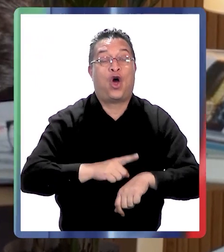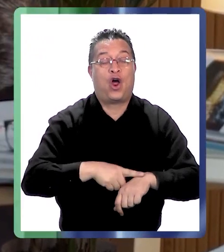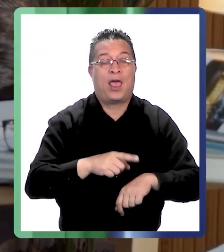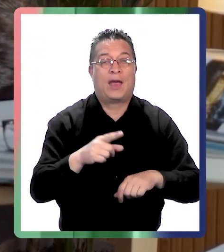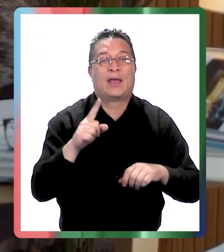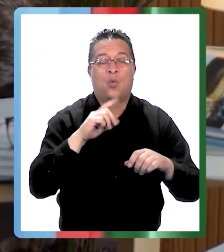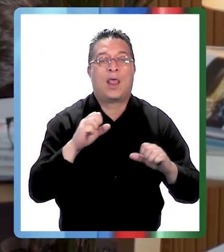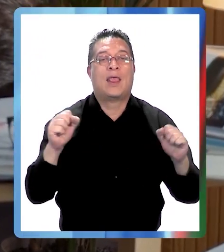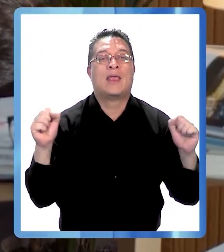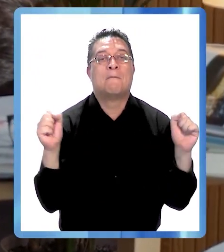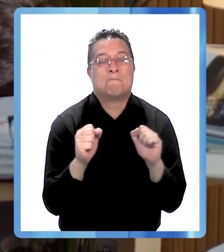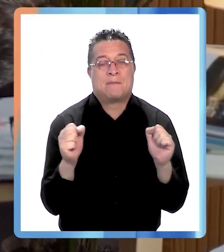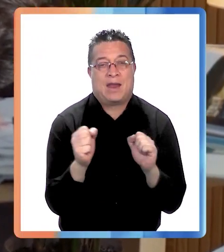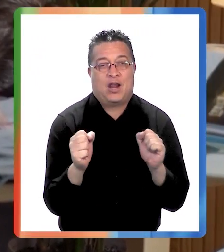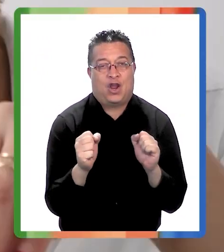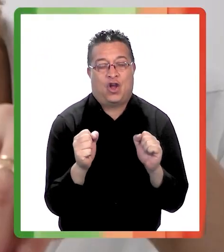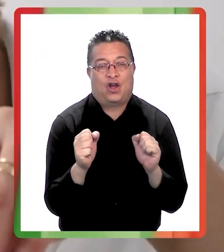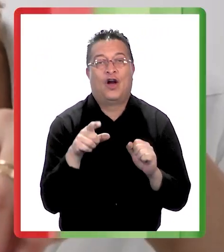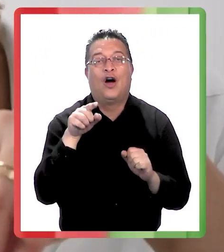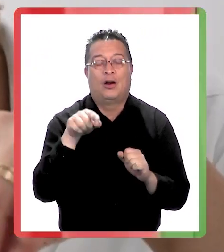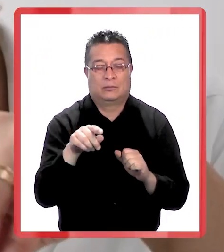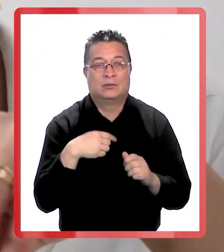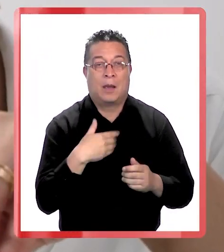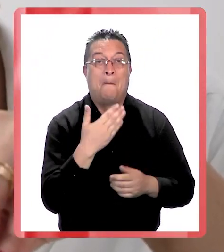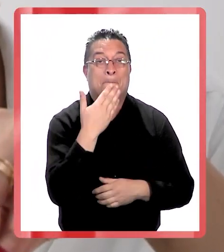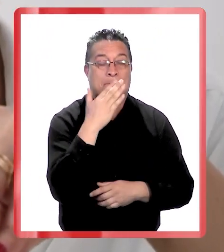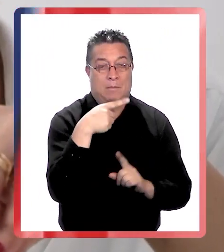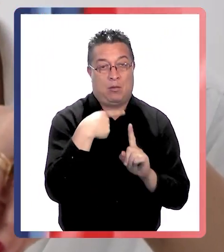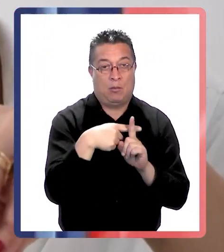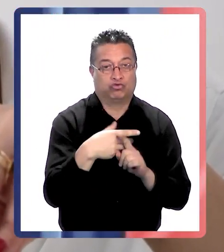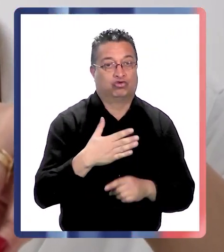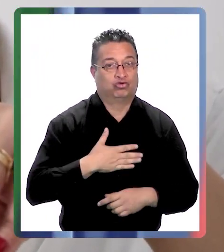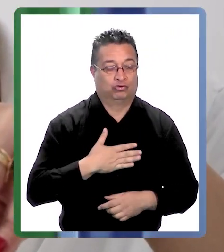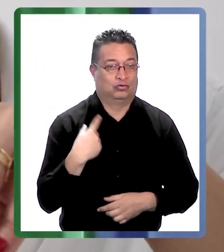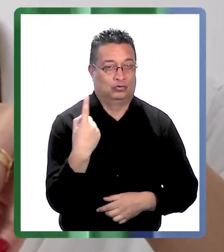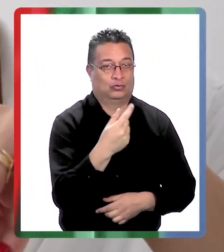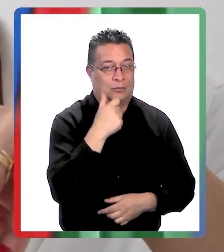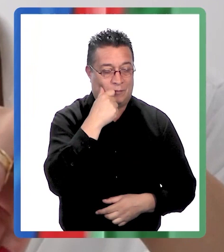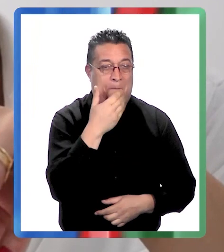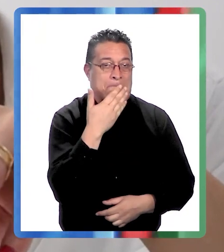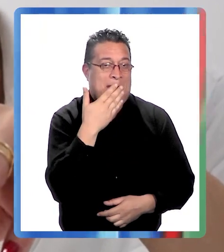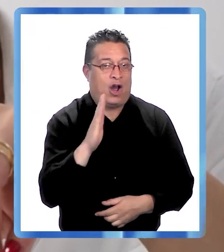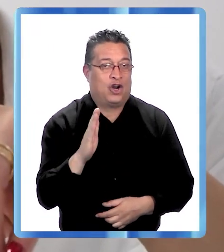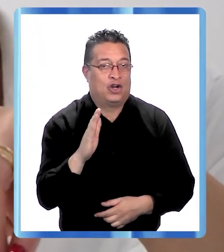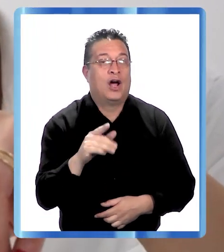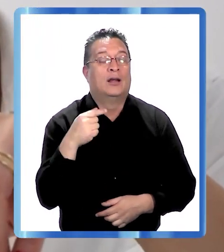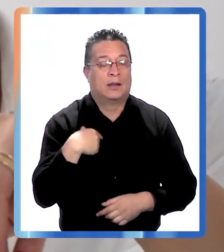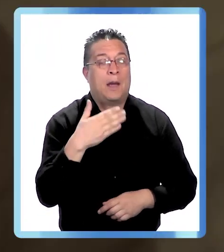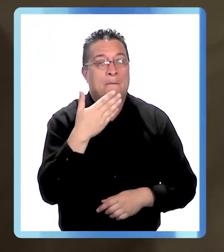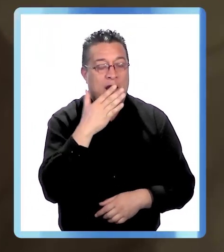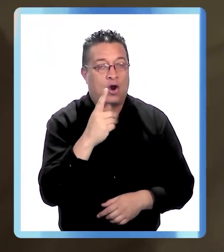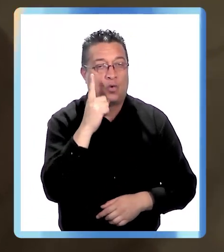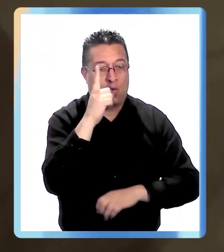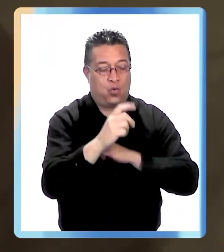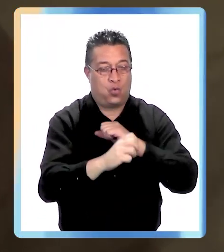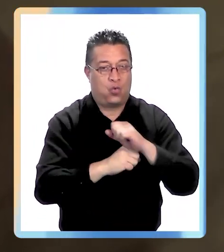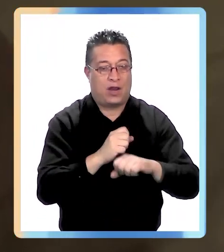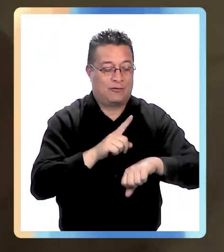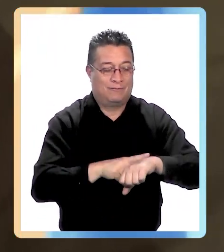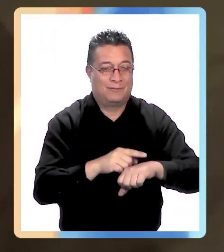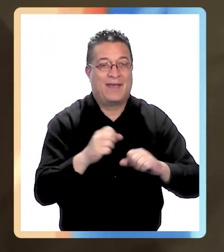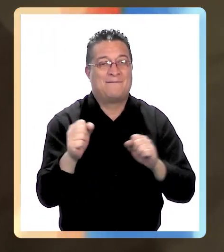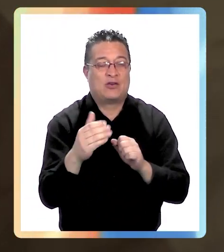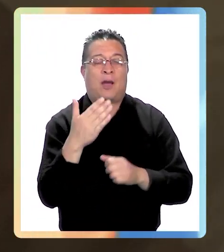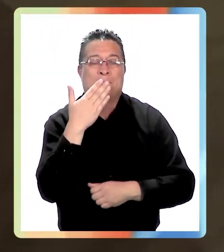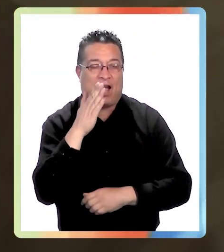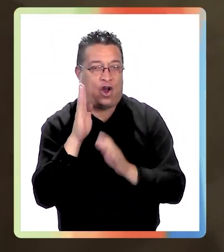un horario de invierno, que nos favorece biológicamente, ¿ya? A nosotros. Lo ideal sería mantenernos durante todo el año en horario